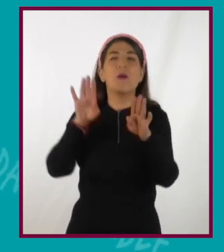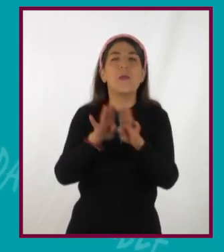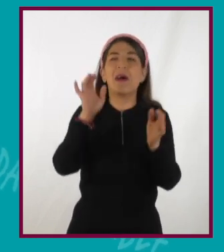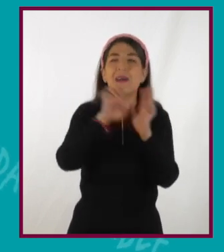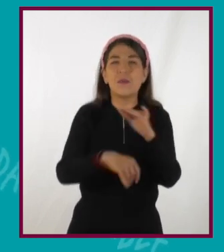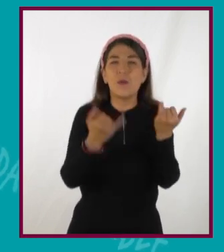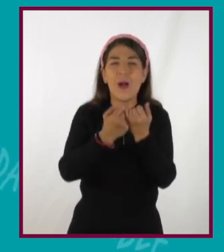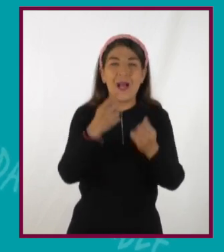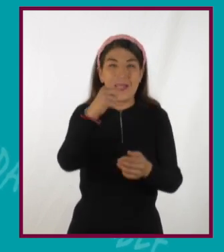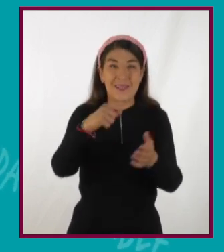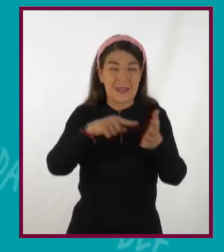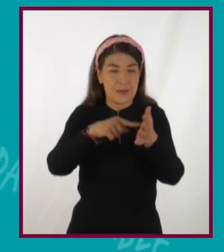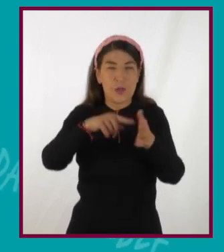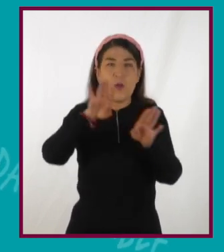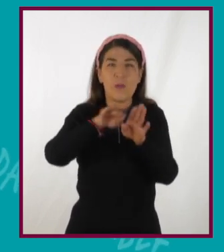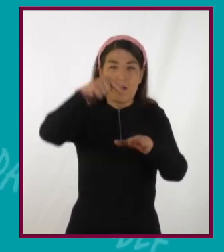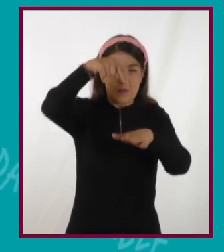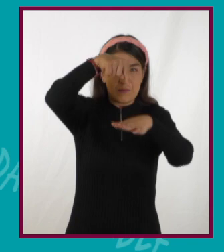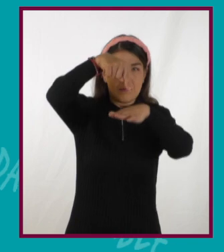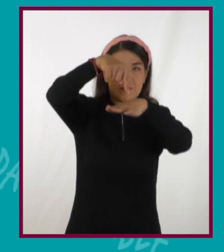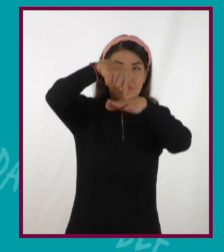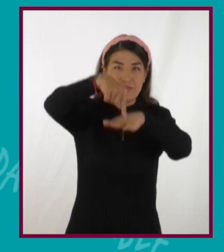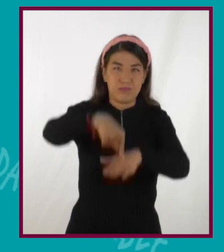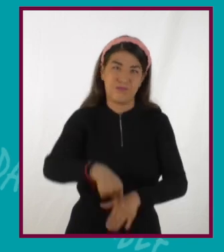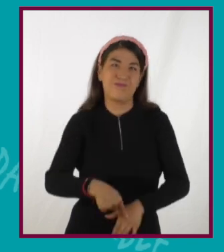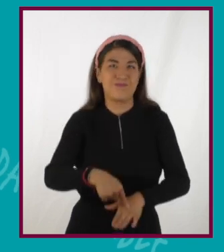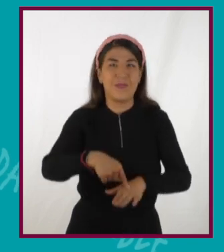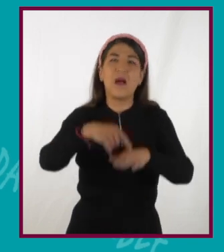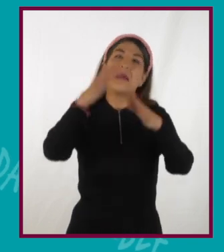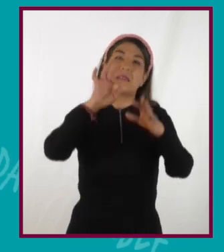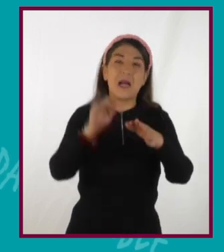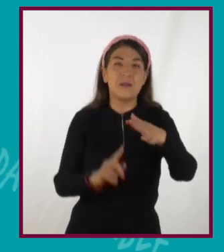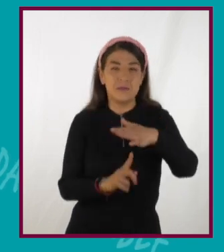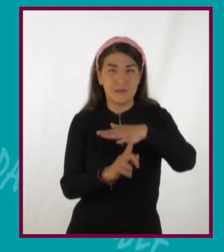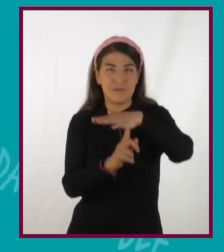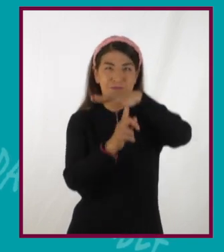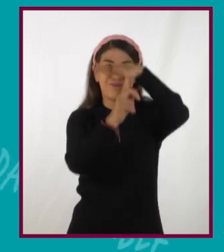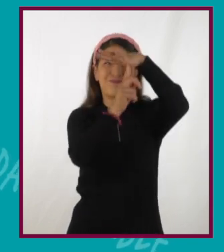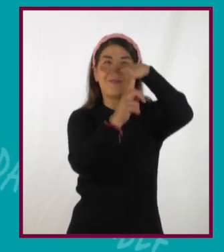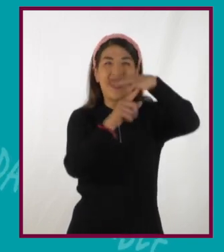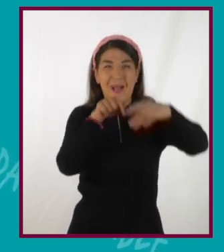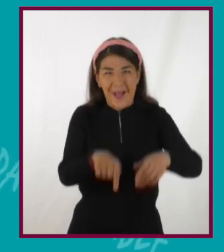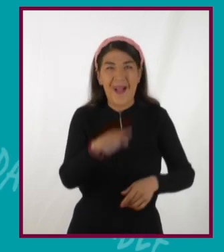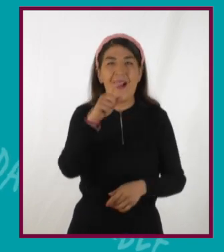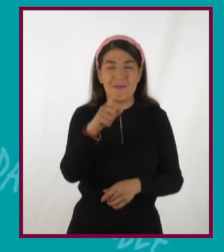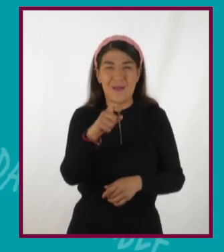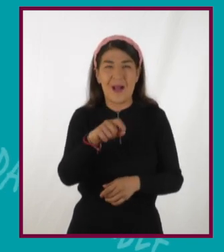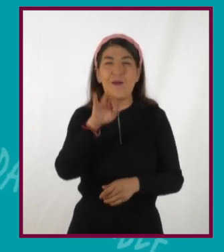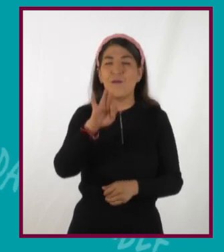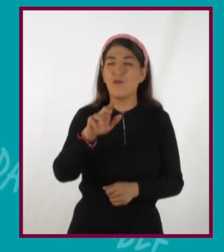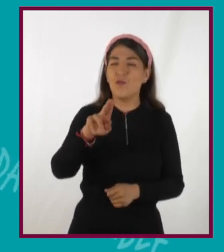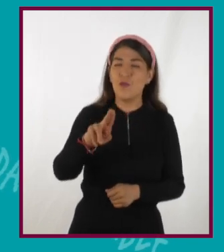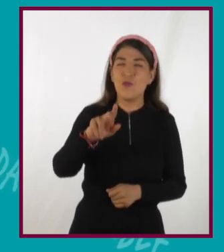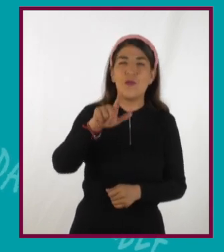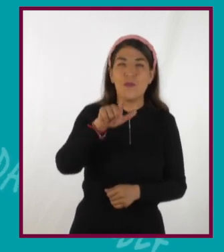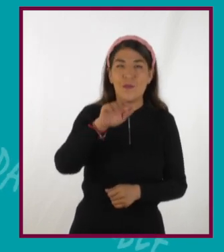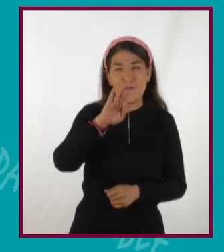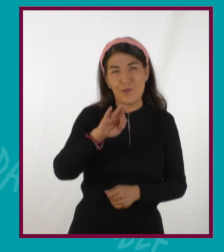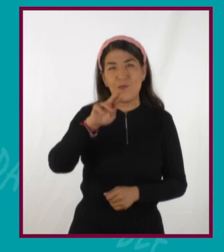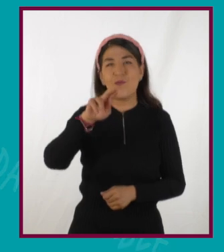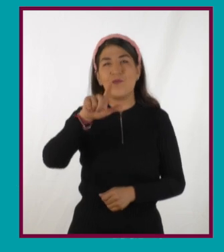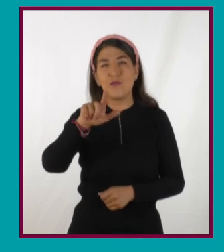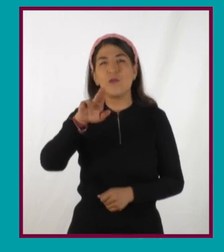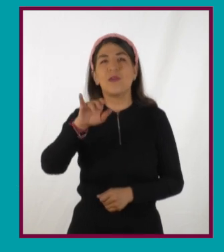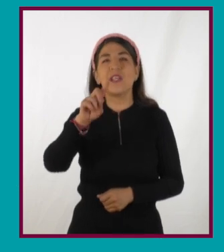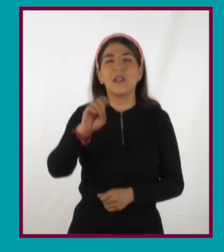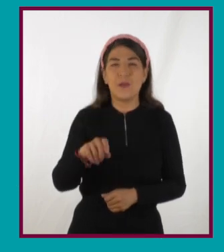con un dedo sobre el orificio de dicho cilindro, lo hará bajar o subir en el fluido. El nombre del experimento Diablillo